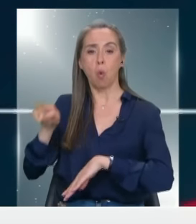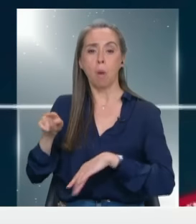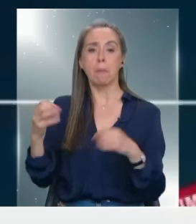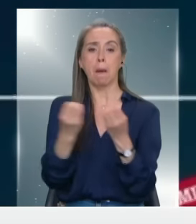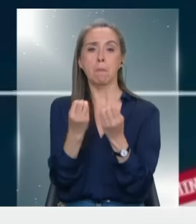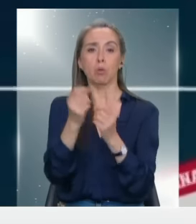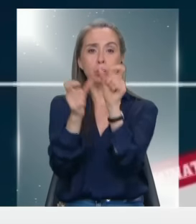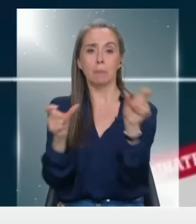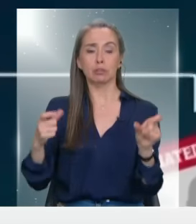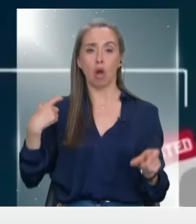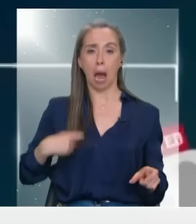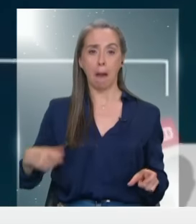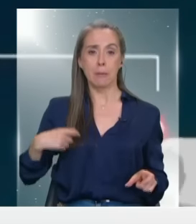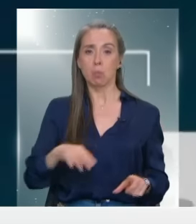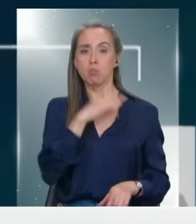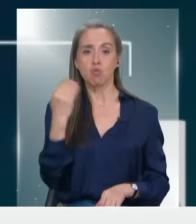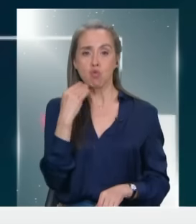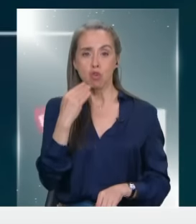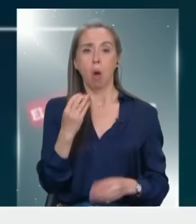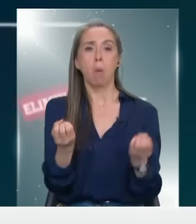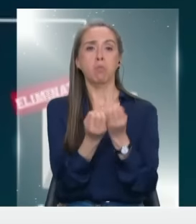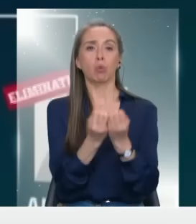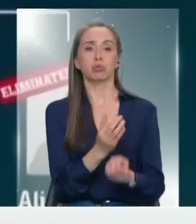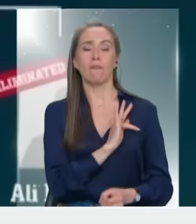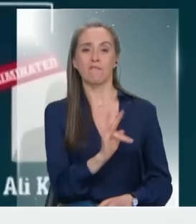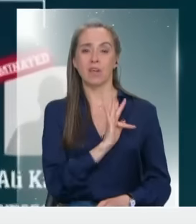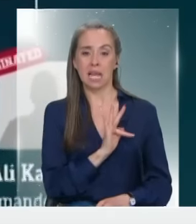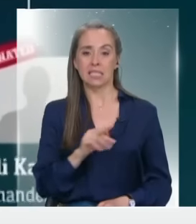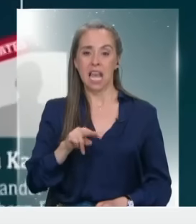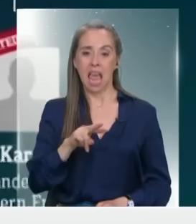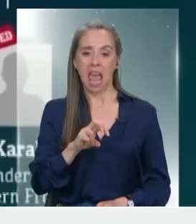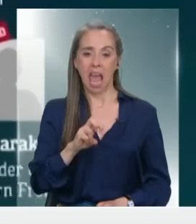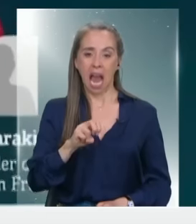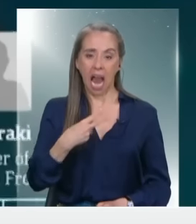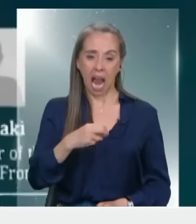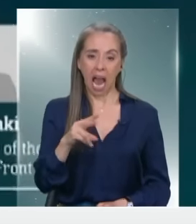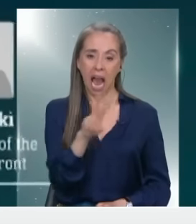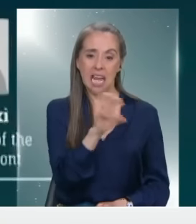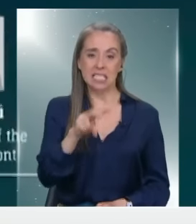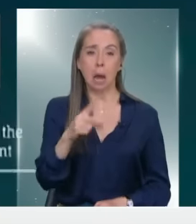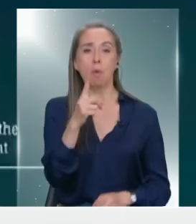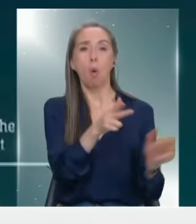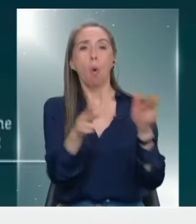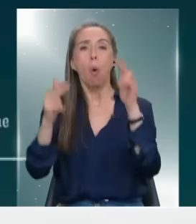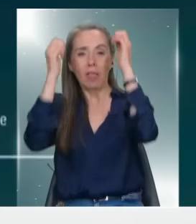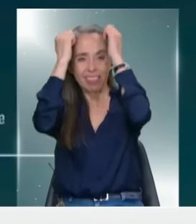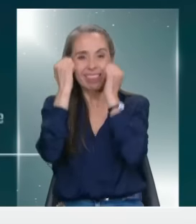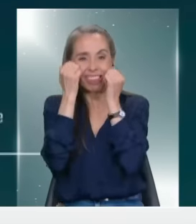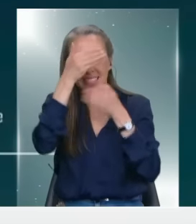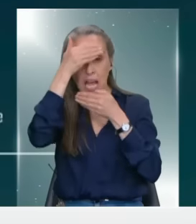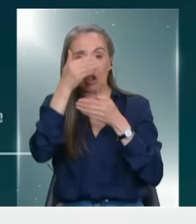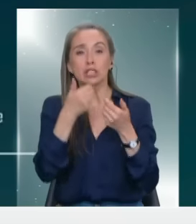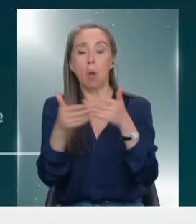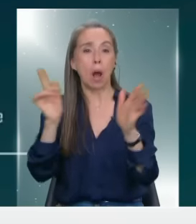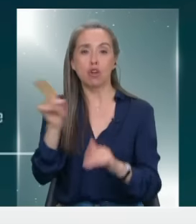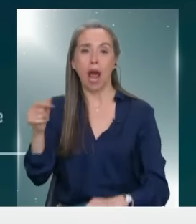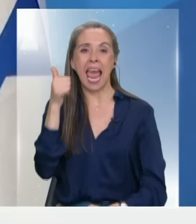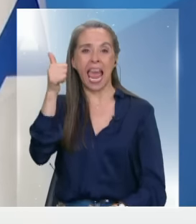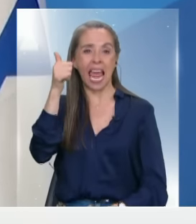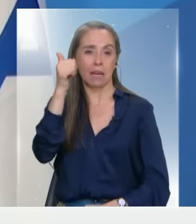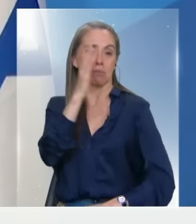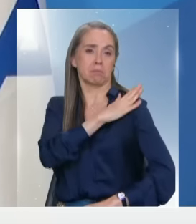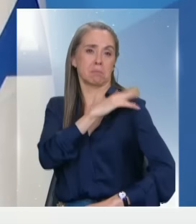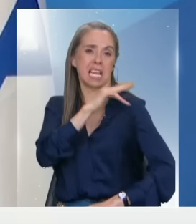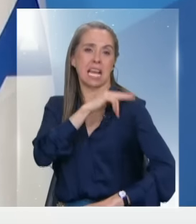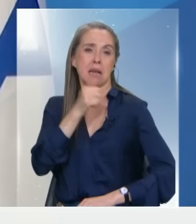cientos de estadounidenses y decenas de franceses. Nasrallah no era un terrorista más, era el terrorista. Él era el eje del